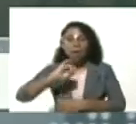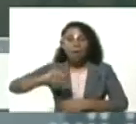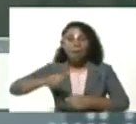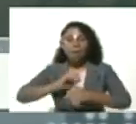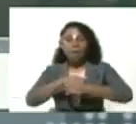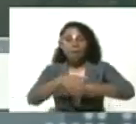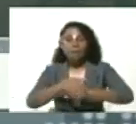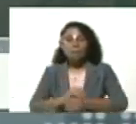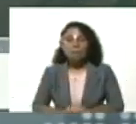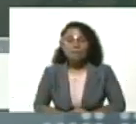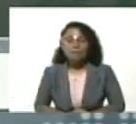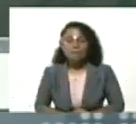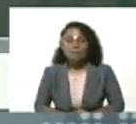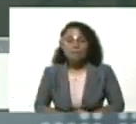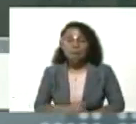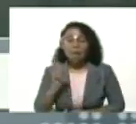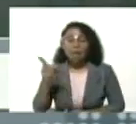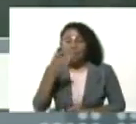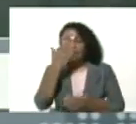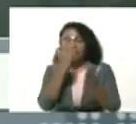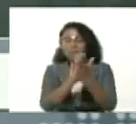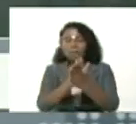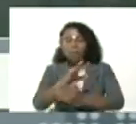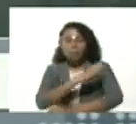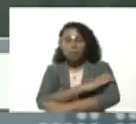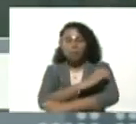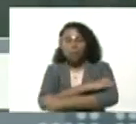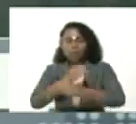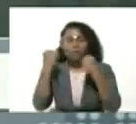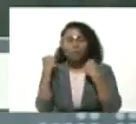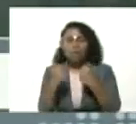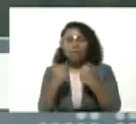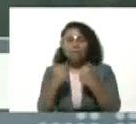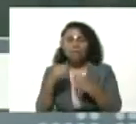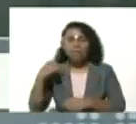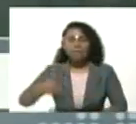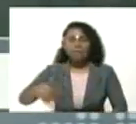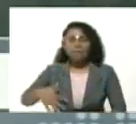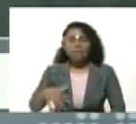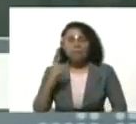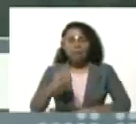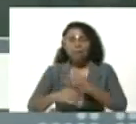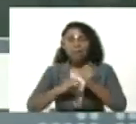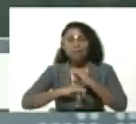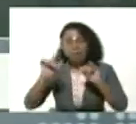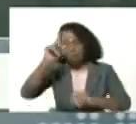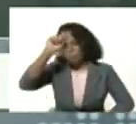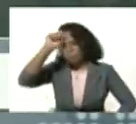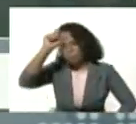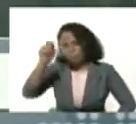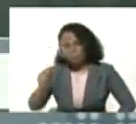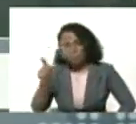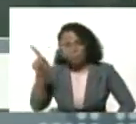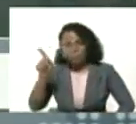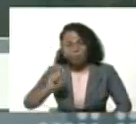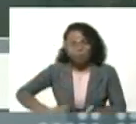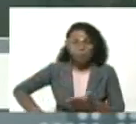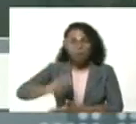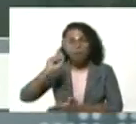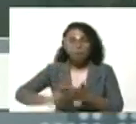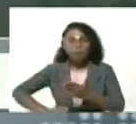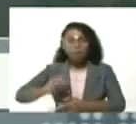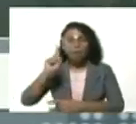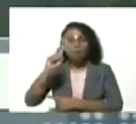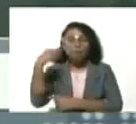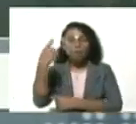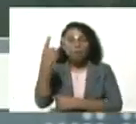Rodríguez, allí frente a la oposición extremista de derecha, que al final reconoció con su firma la existencia de un